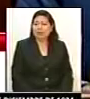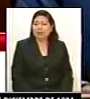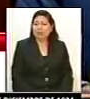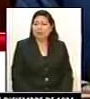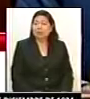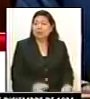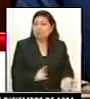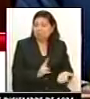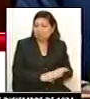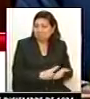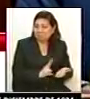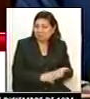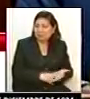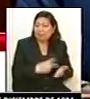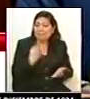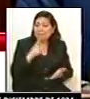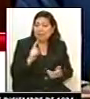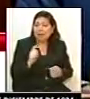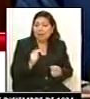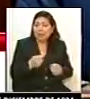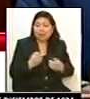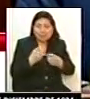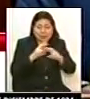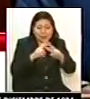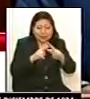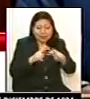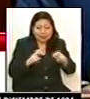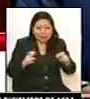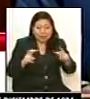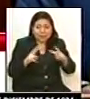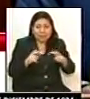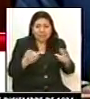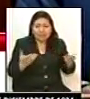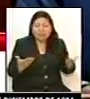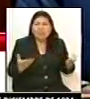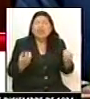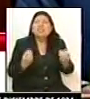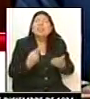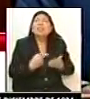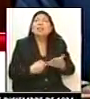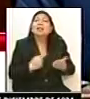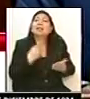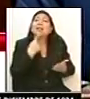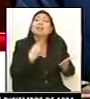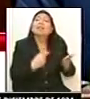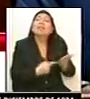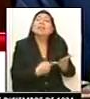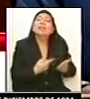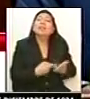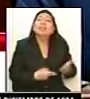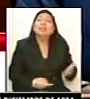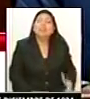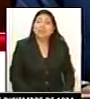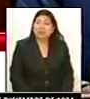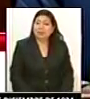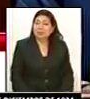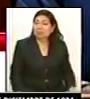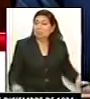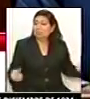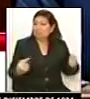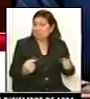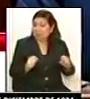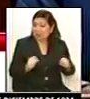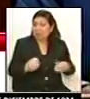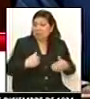de los impuestos para la etapa exploratoria. ¿Y con qué criterio técnico, presidente? Y por el contrario, si